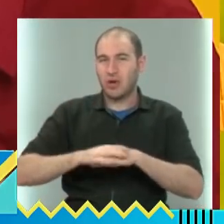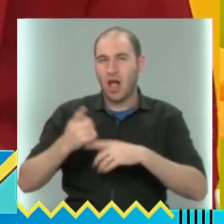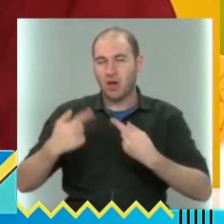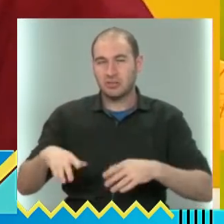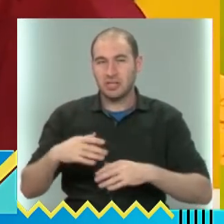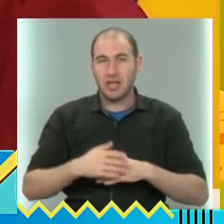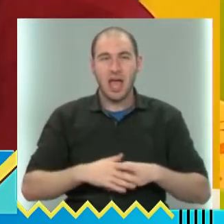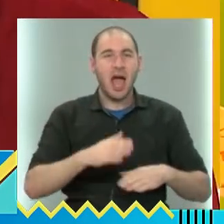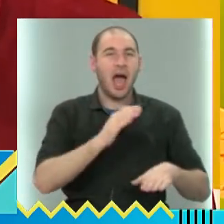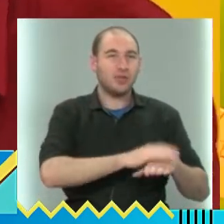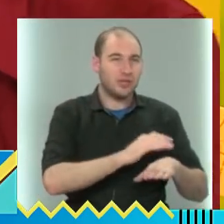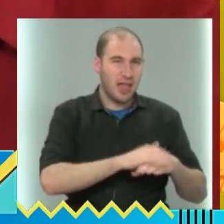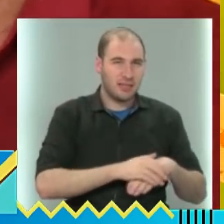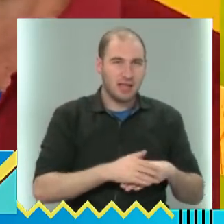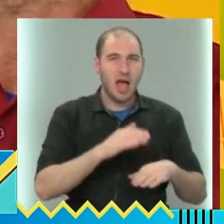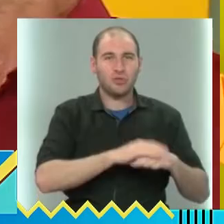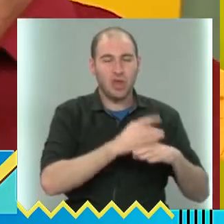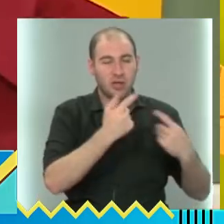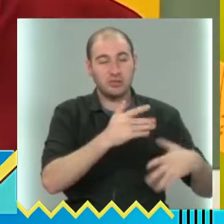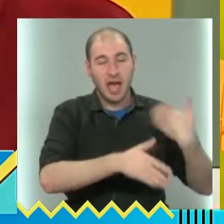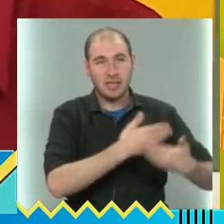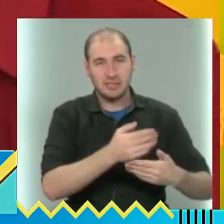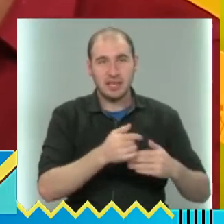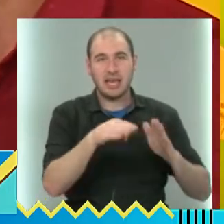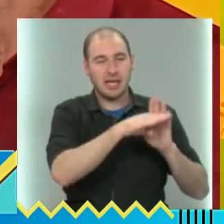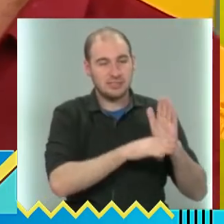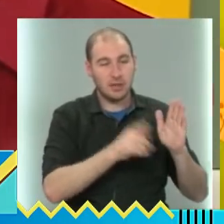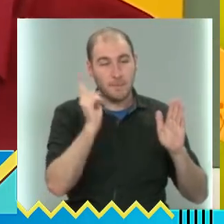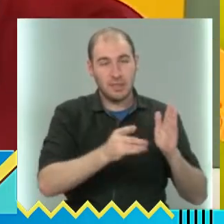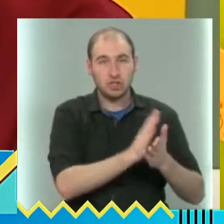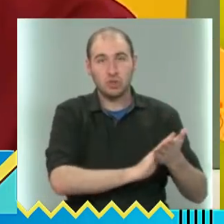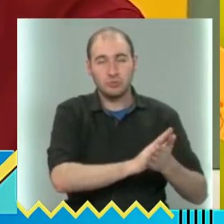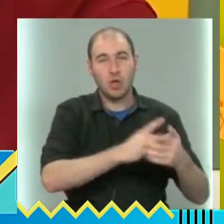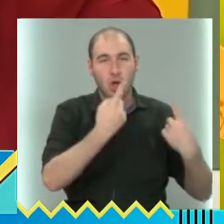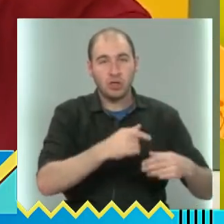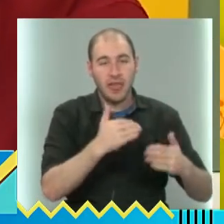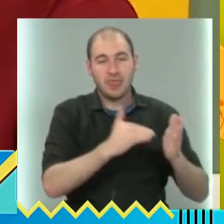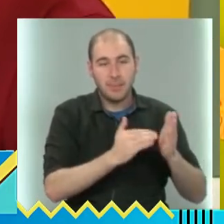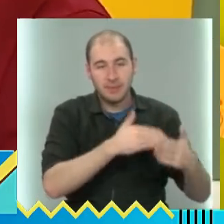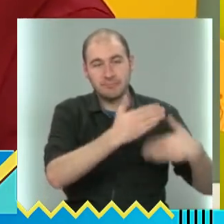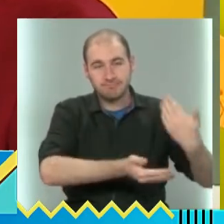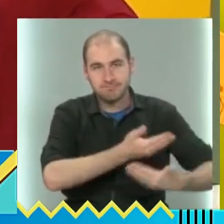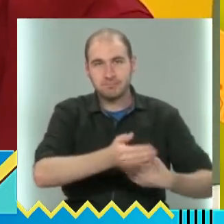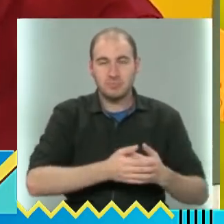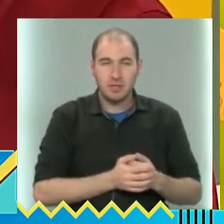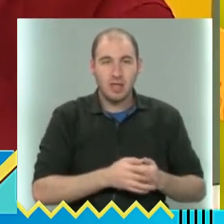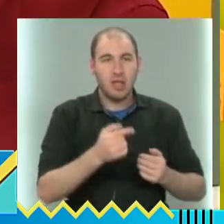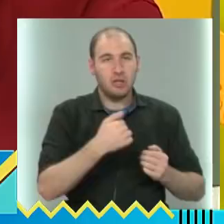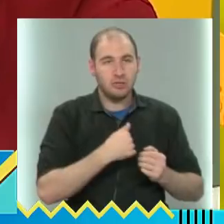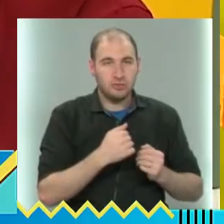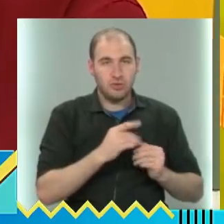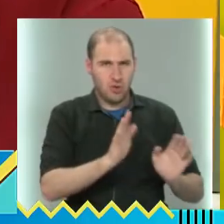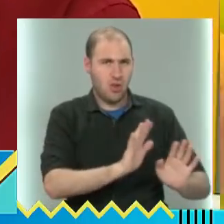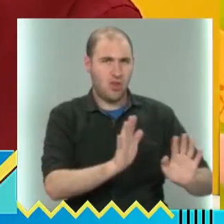aplicación ordenó. La autoridad de aplicación tiene que aplicar criterios para ir resolviendo las cosas en la medida que van sucediendo. Criterio de que detrás